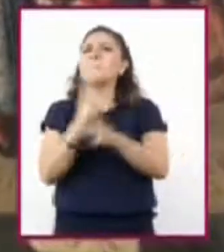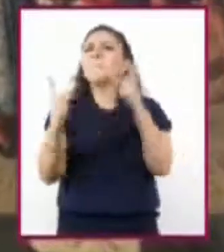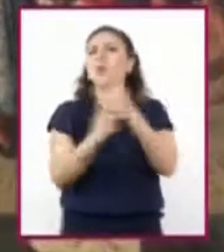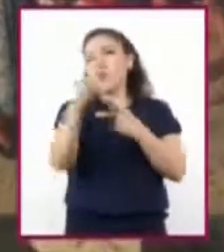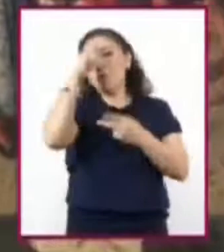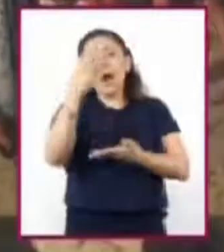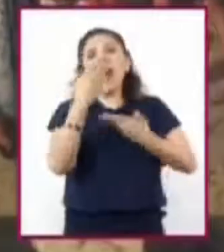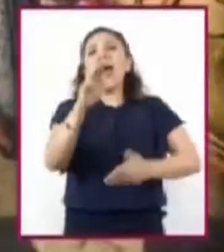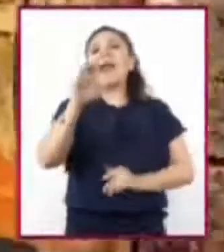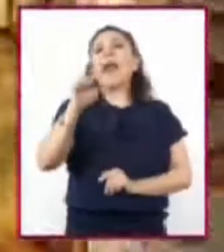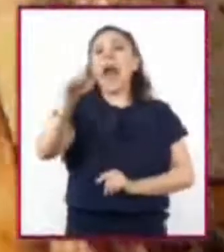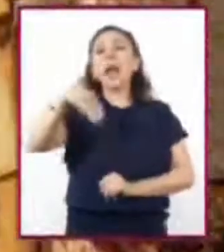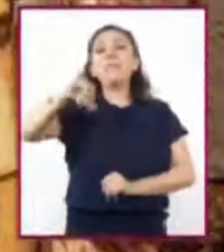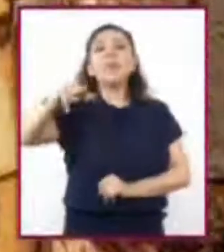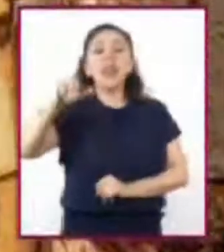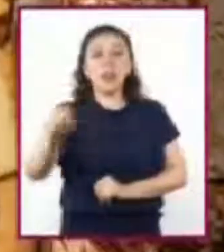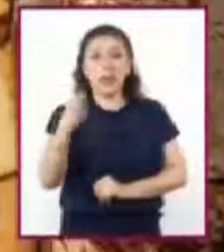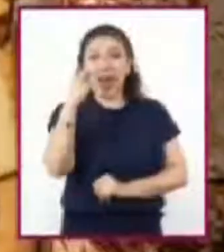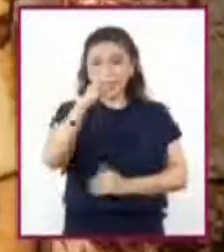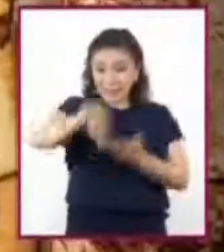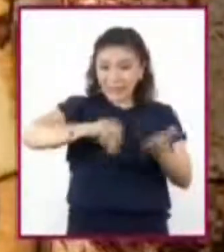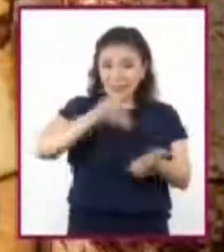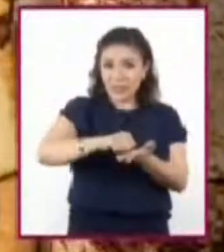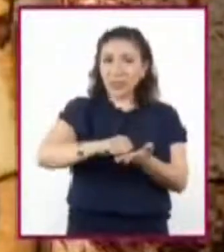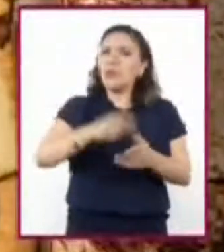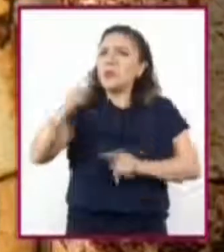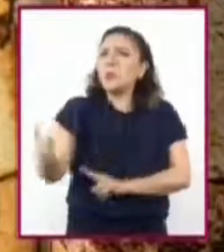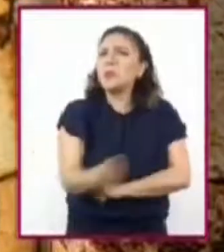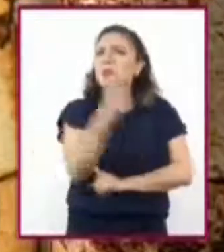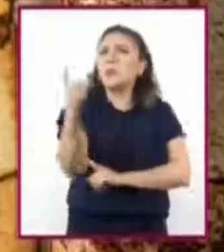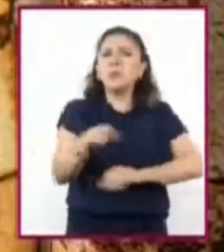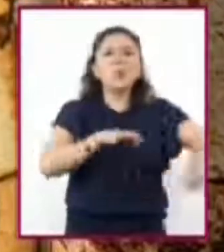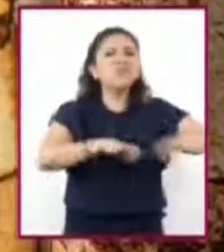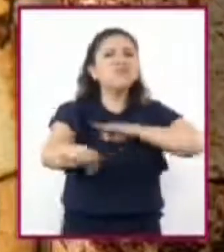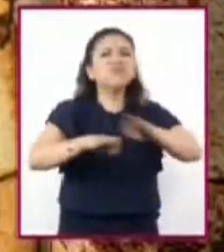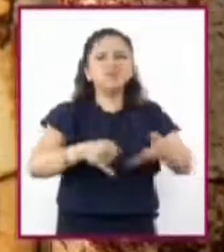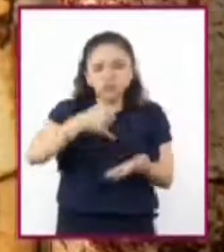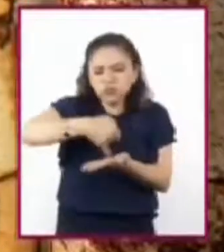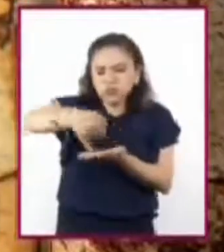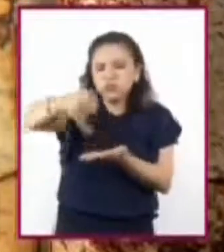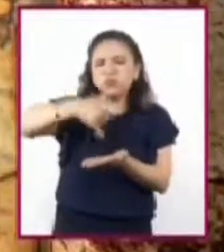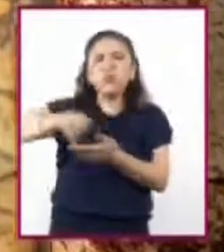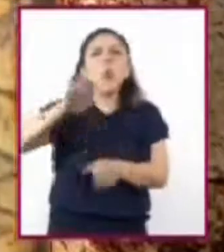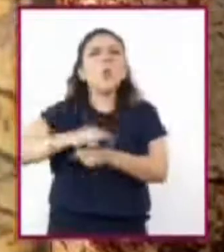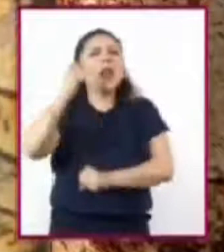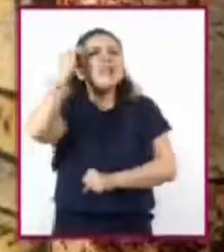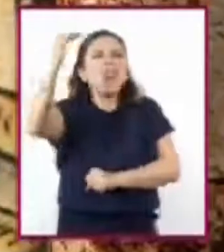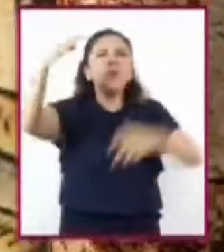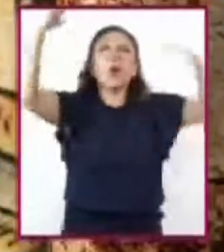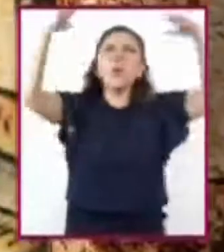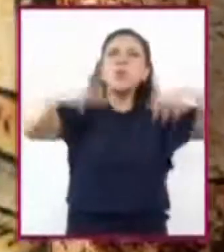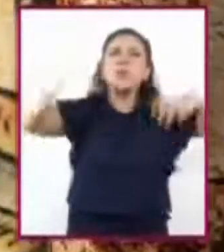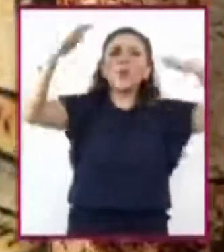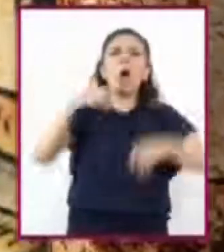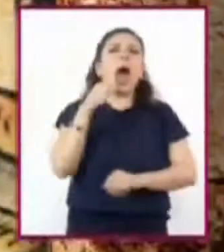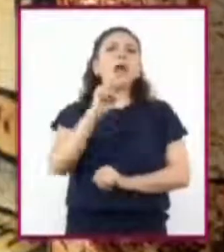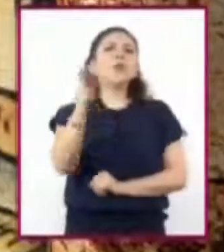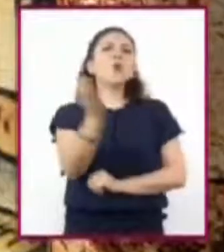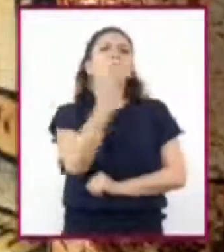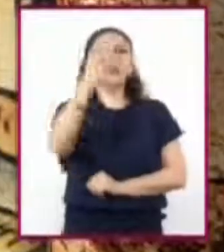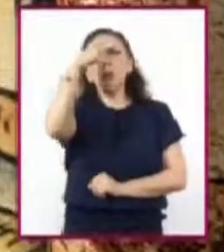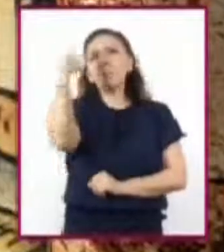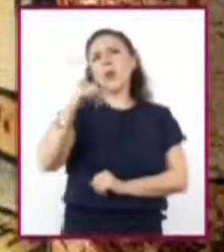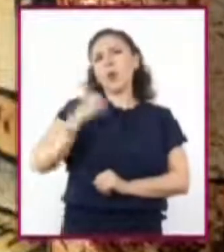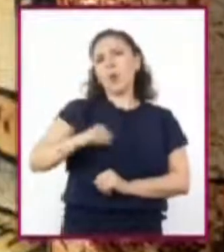reales de minas. Estos centros agrícolas mantuvieron las técnicas de cultivo de temporal y de riego que se practicaban en el México